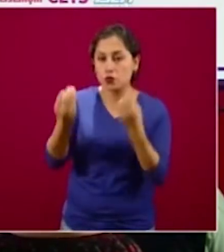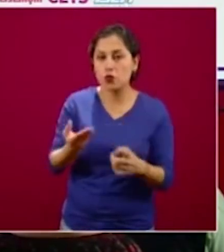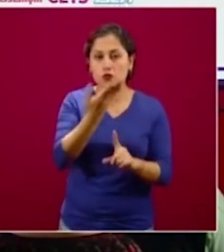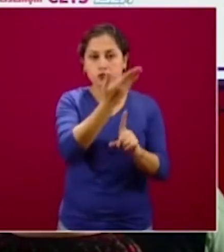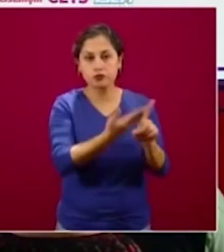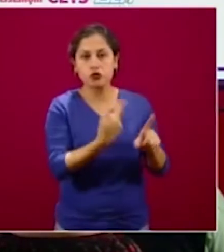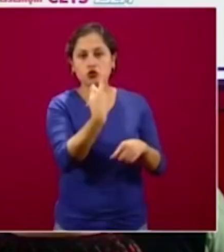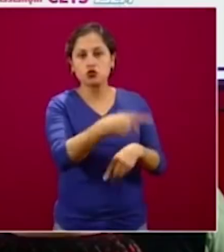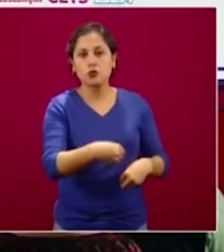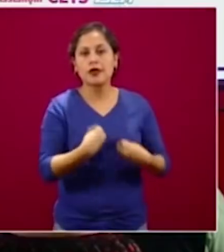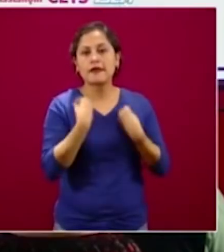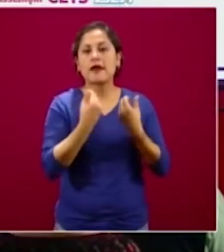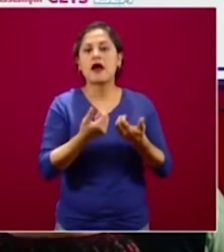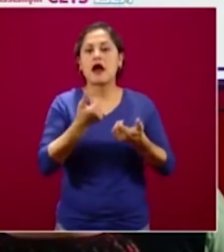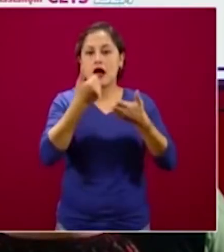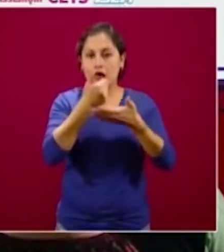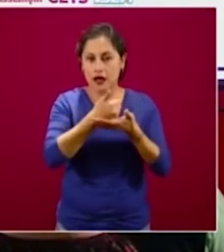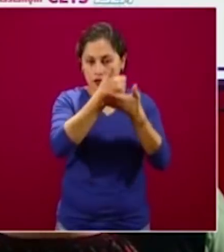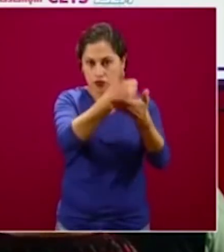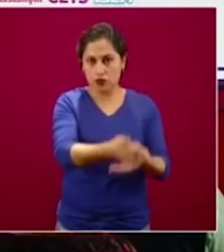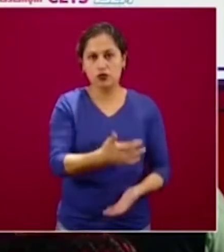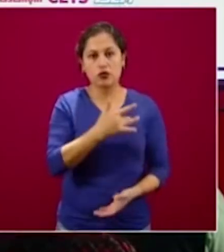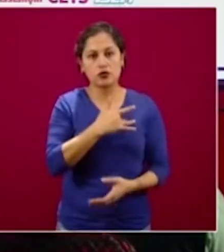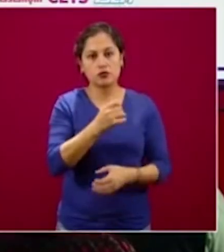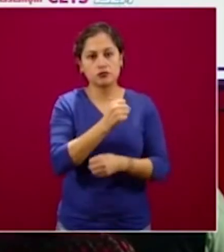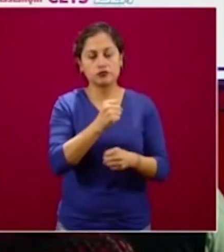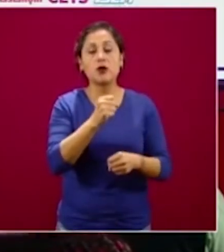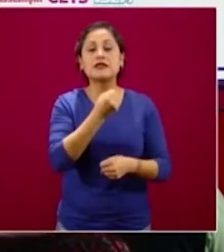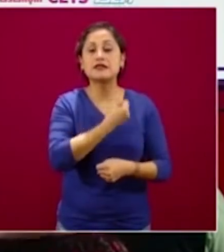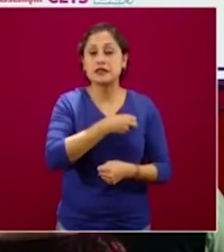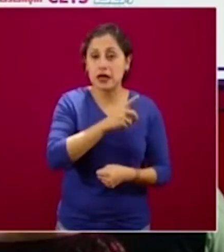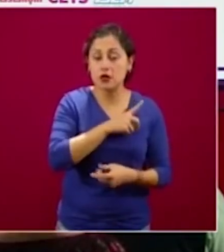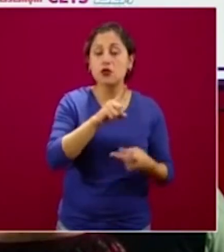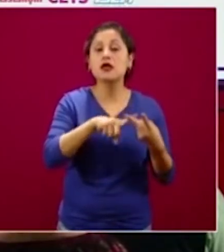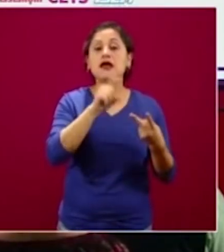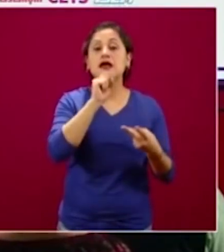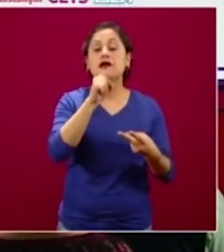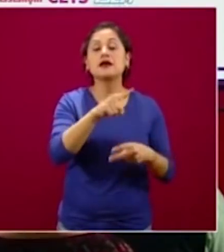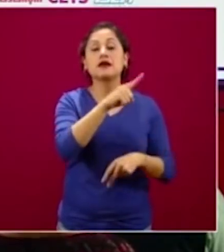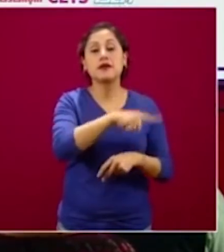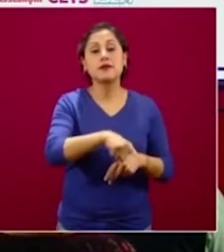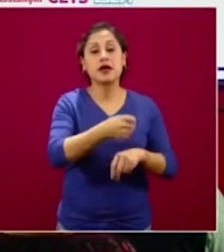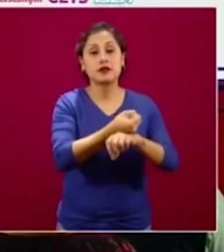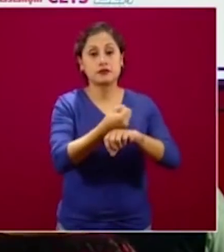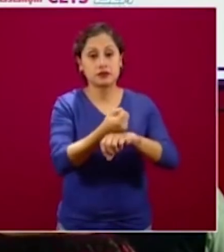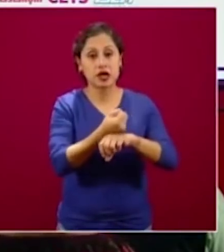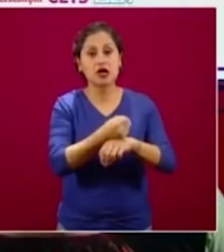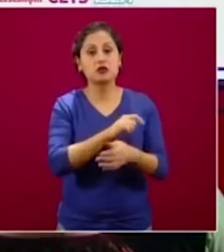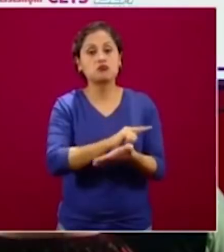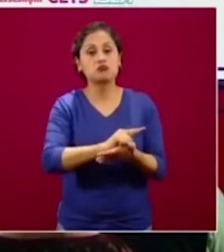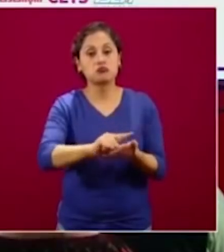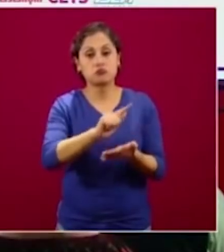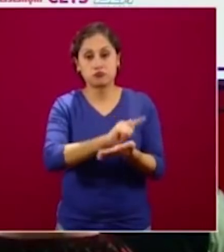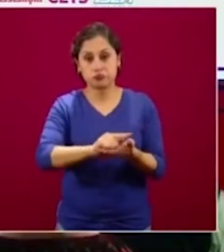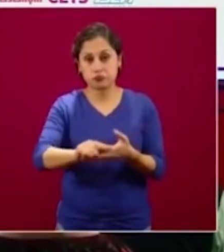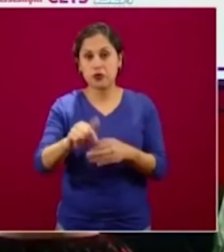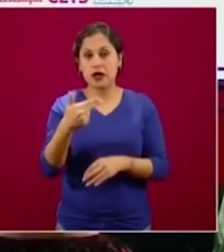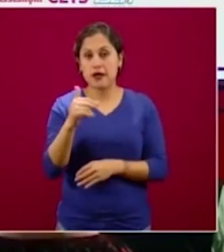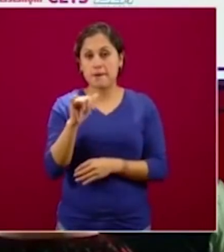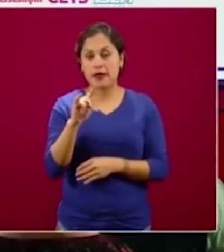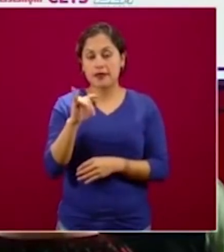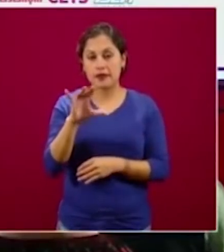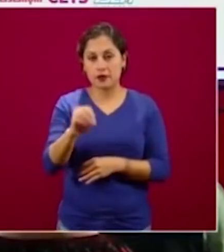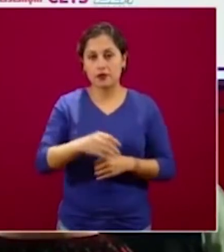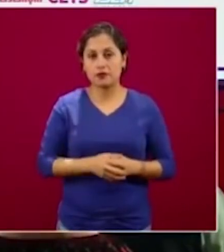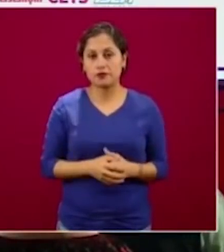y también ayuda a regenerar el mismo tejido hemático, me refiero a la sangre. Y el último punto, porque es un